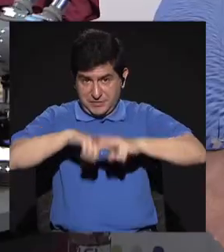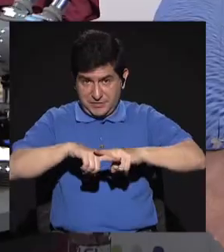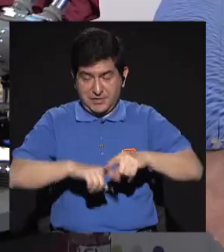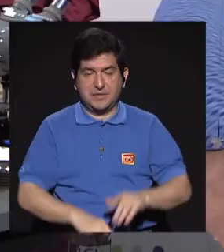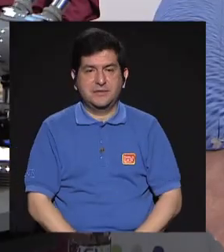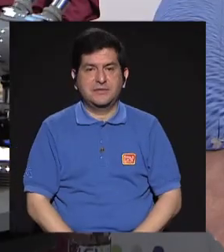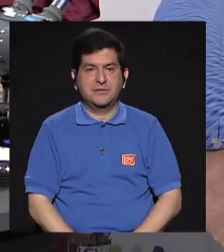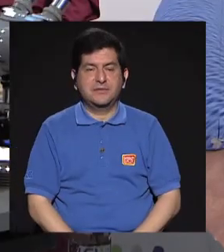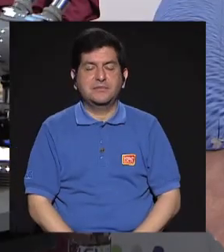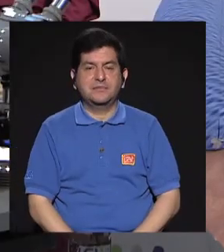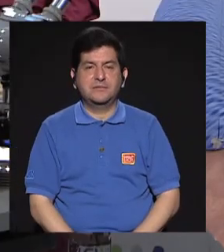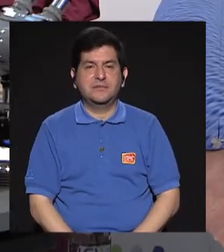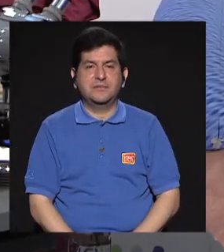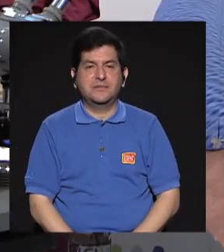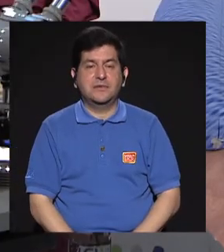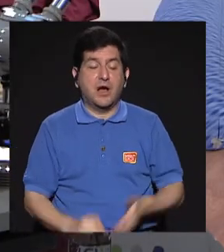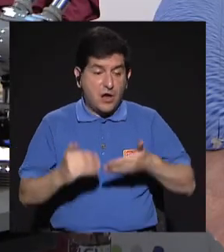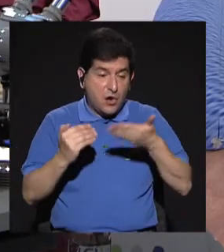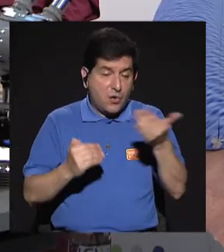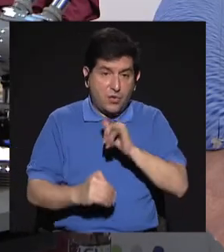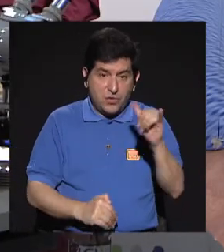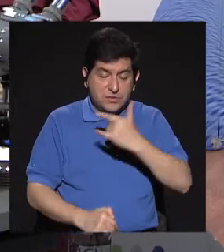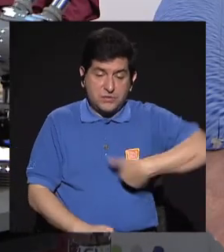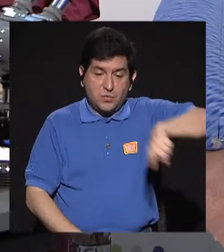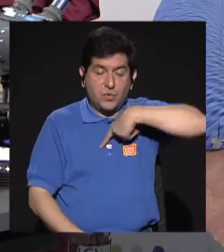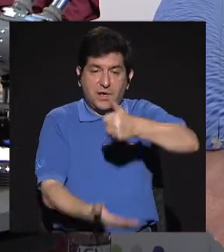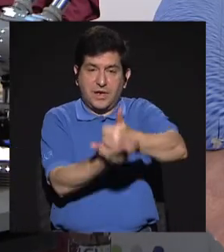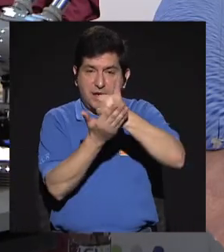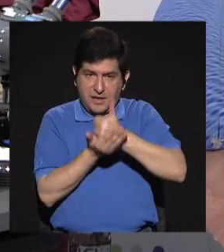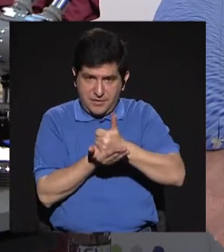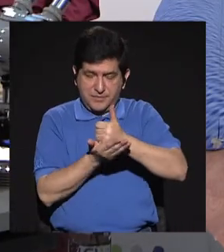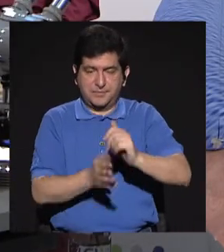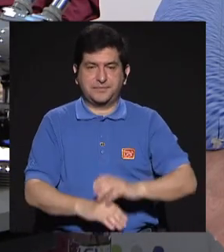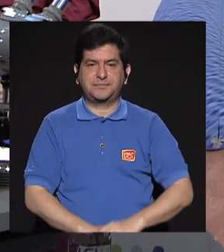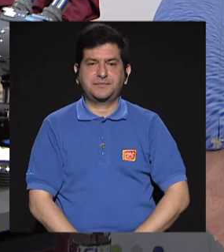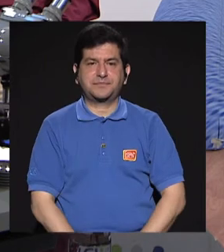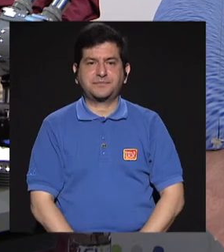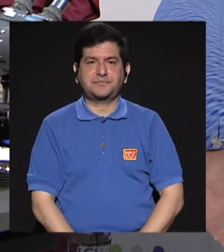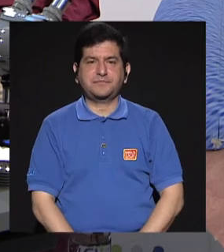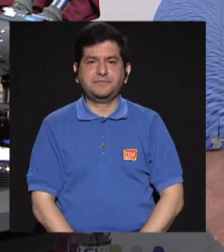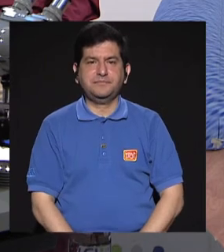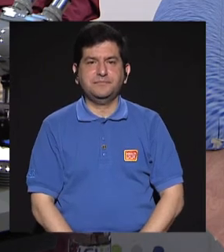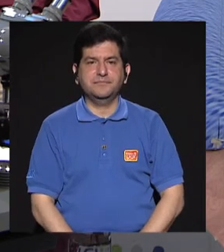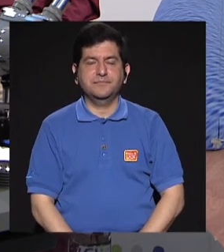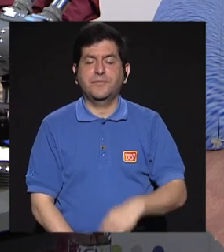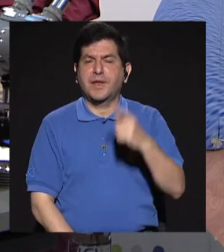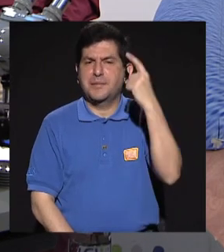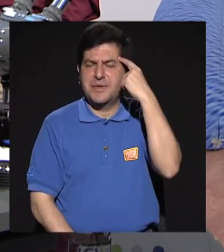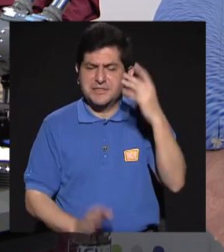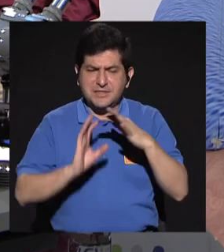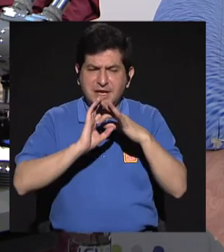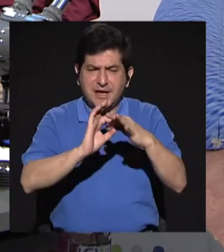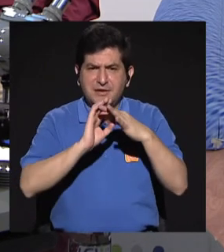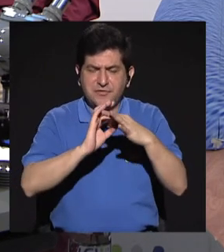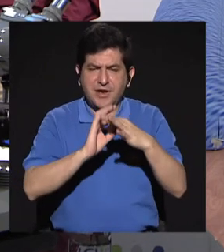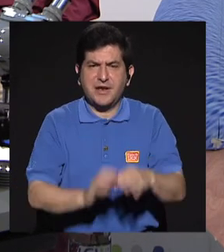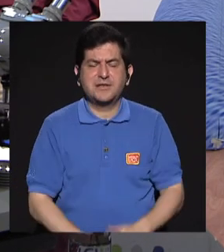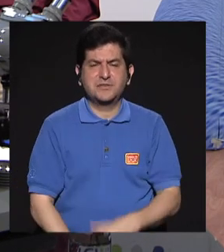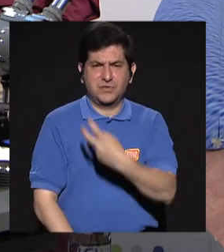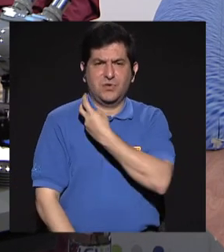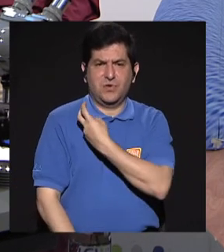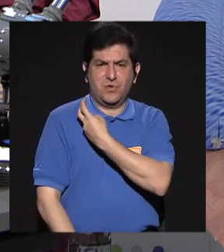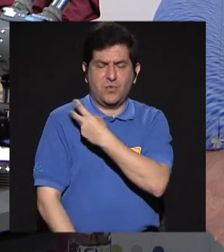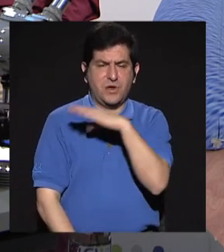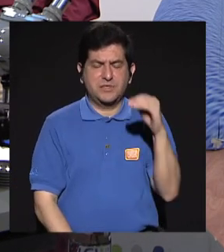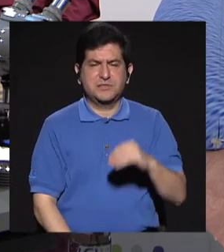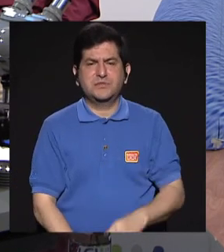y diferentes o sea otras cosas que también nos ayudan por ejemplo este asocia la relación entre la parte craneal